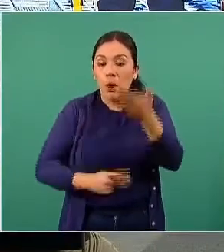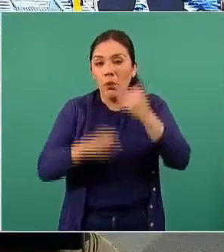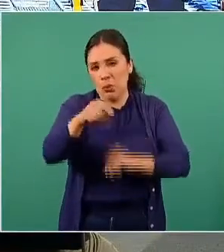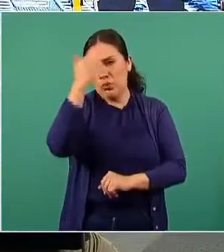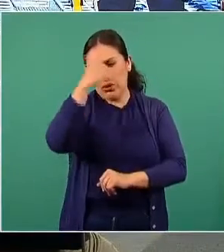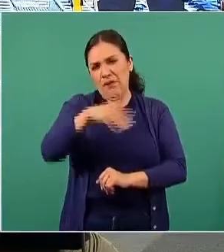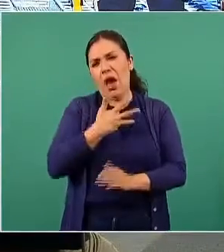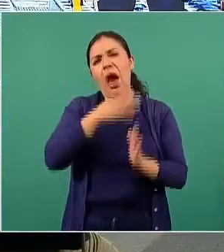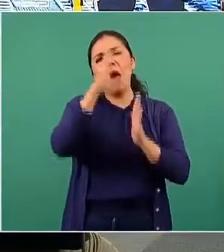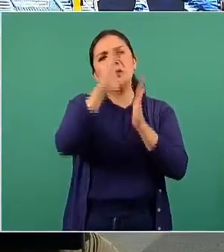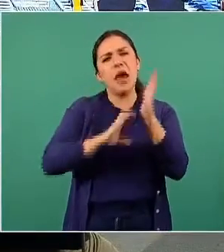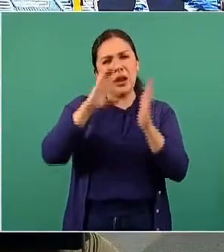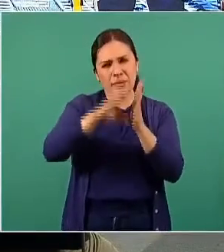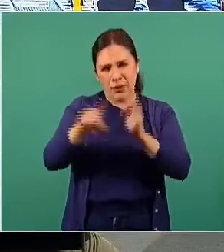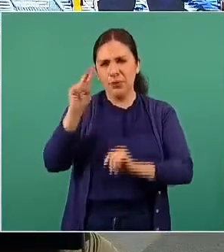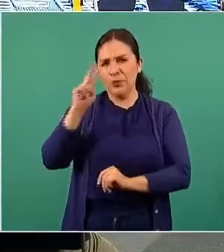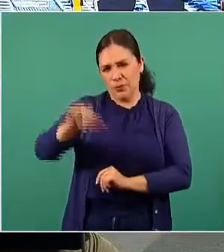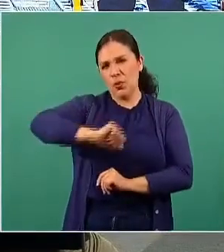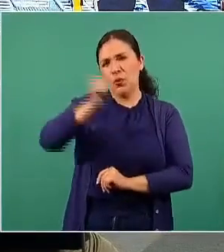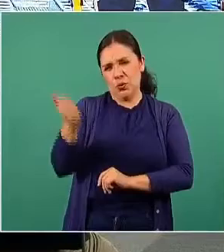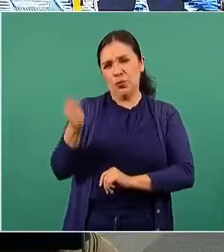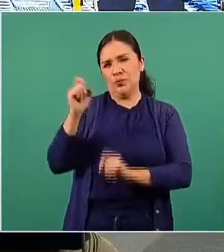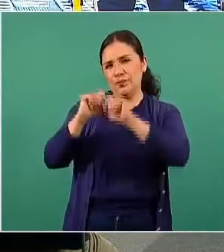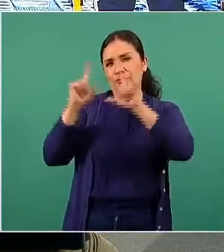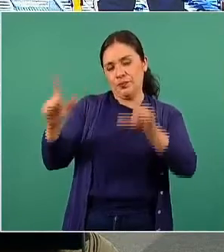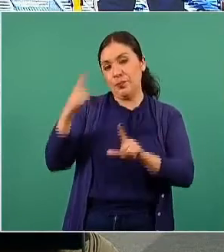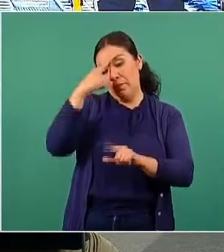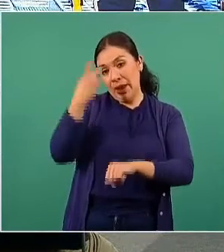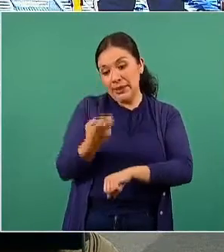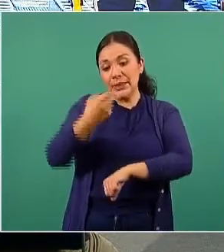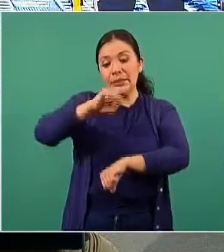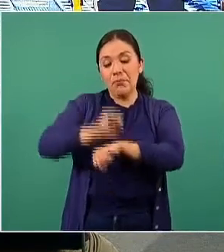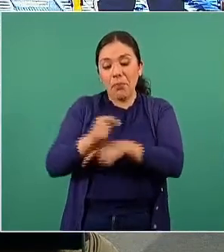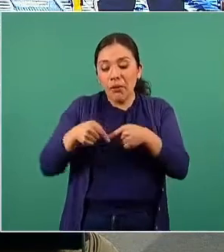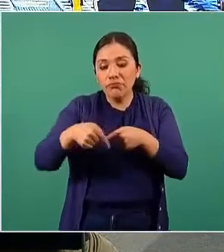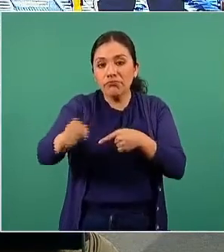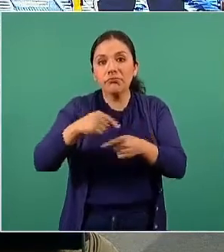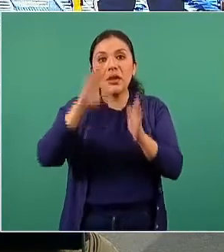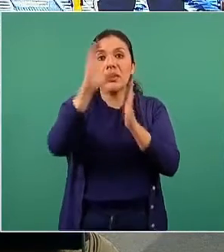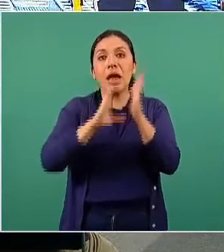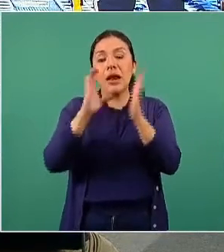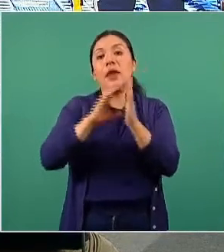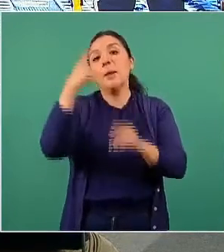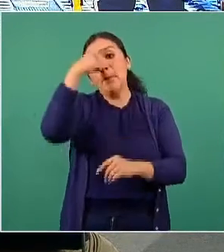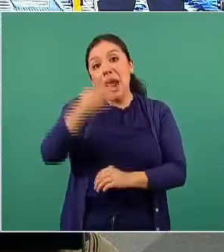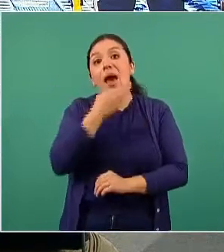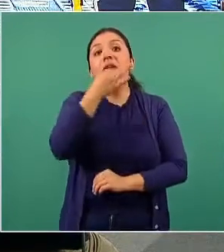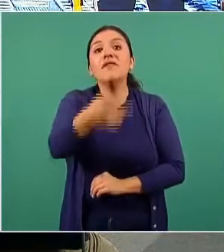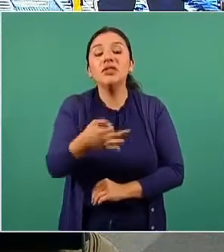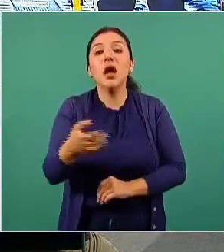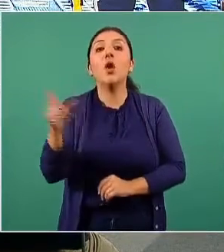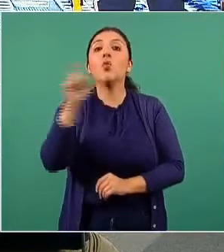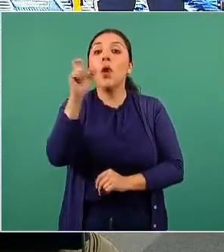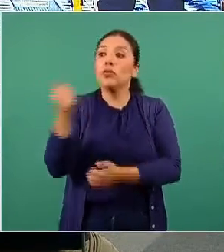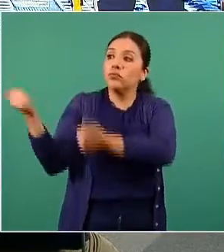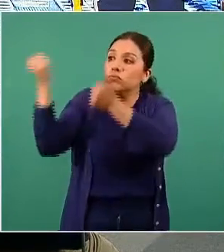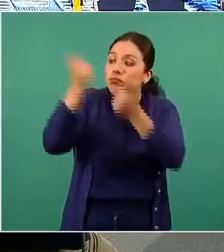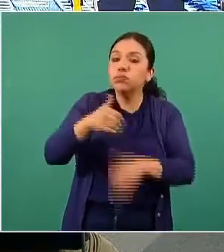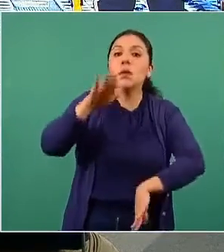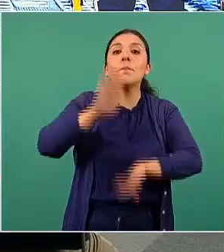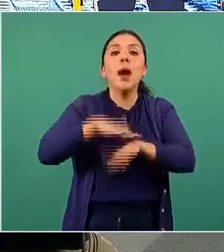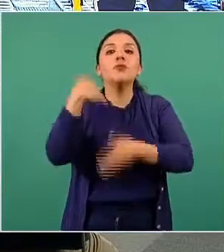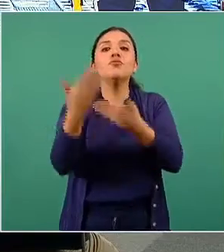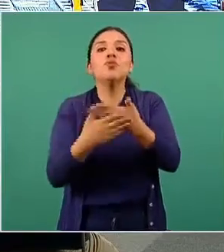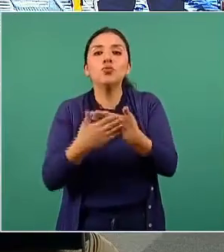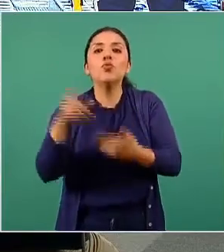tenemos calendarios, vamos a ver en un momento más el de esta semana, que nos están alertando de los siguientes embarques y